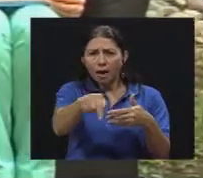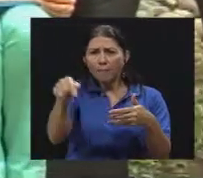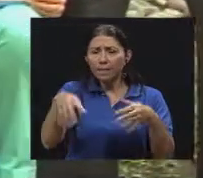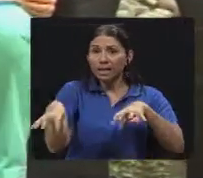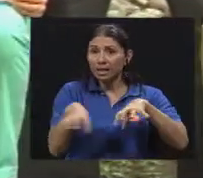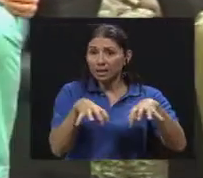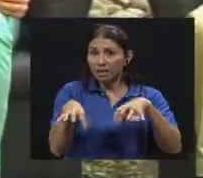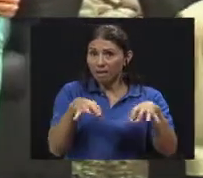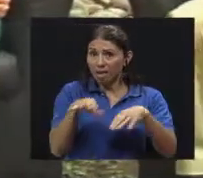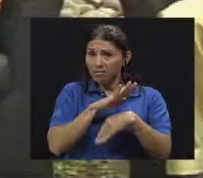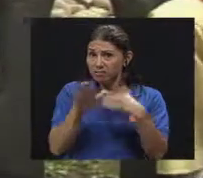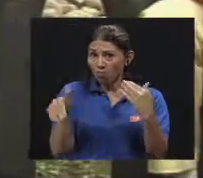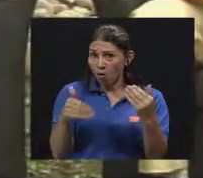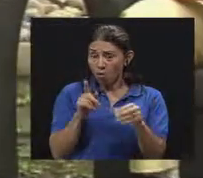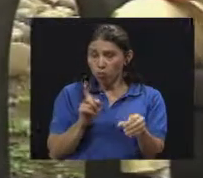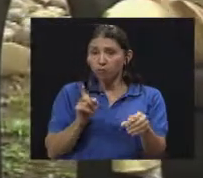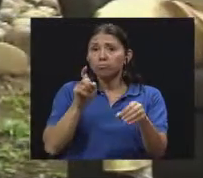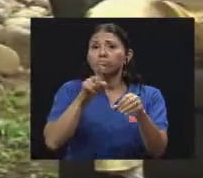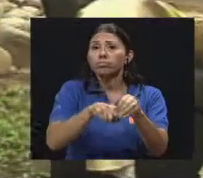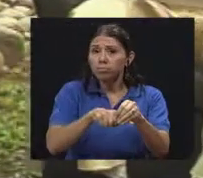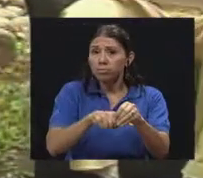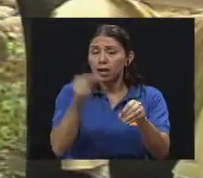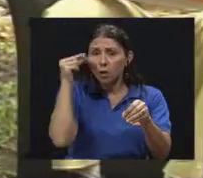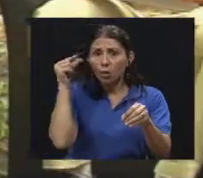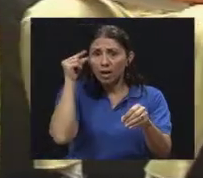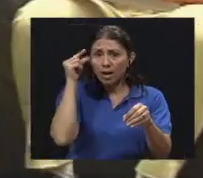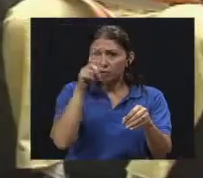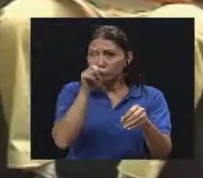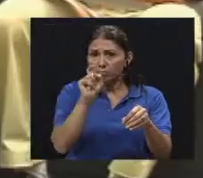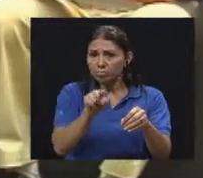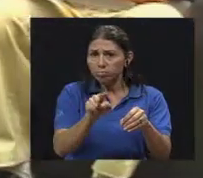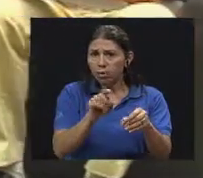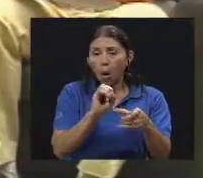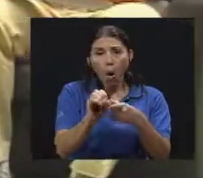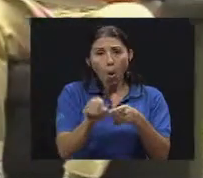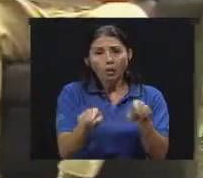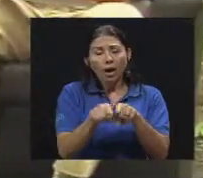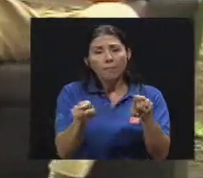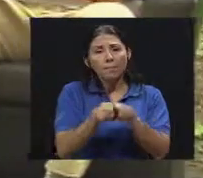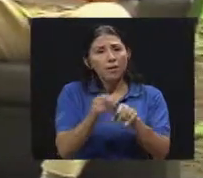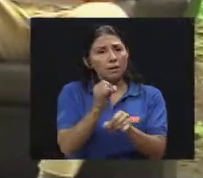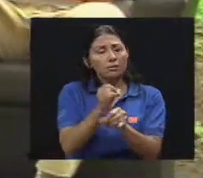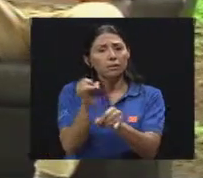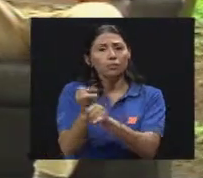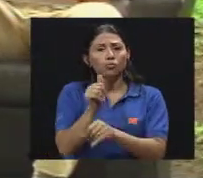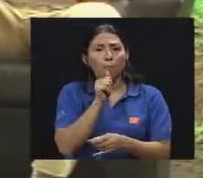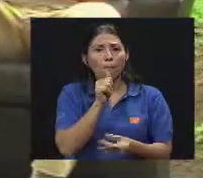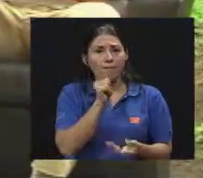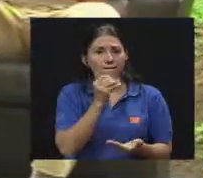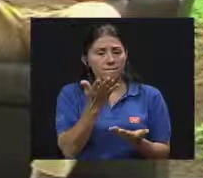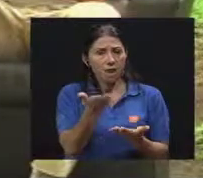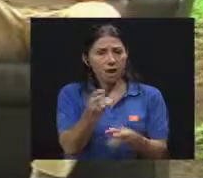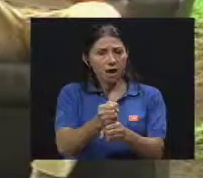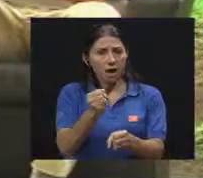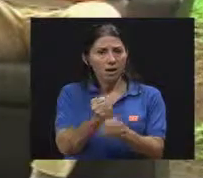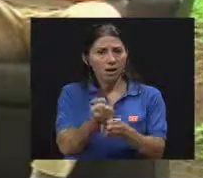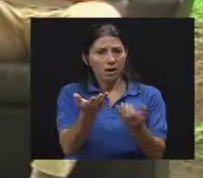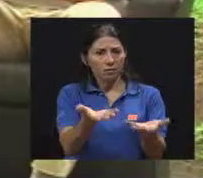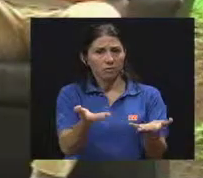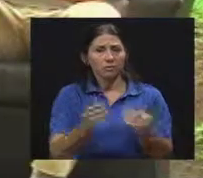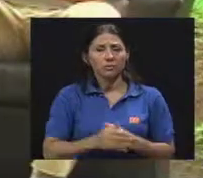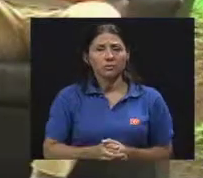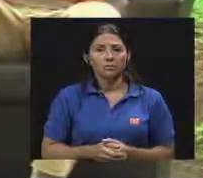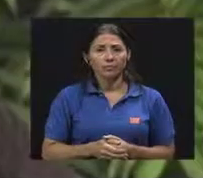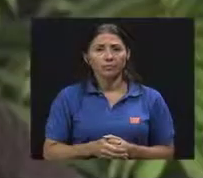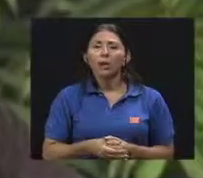actividades, dependencia estricta de el gobierno, del Estado, o también hay instituciones privadas en esto de